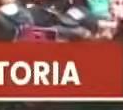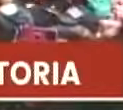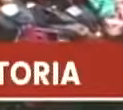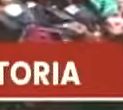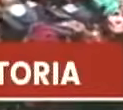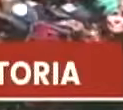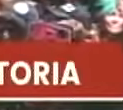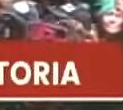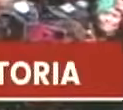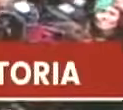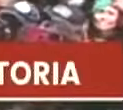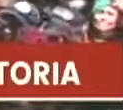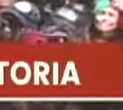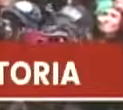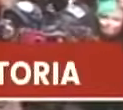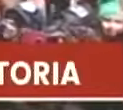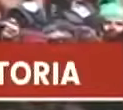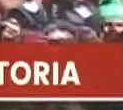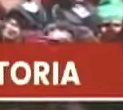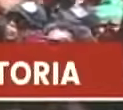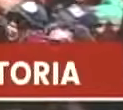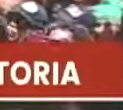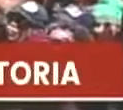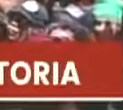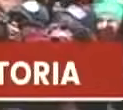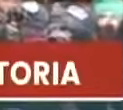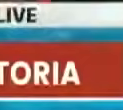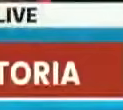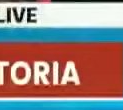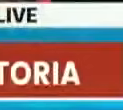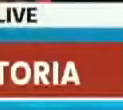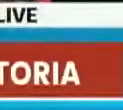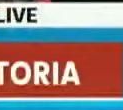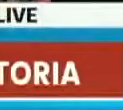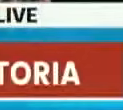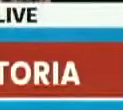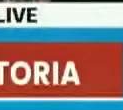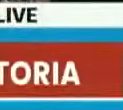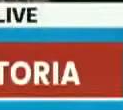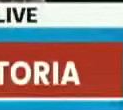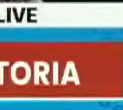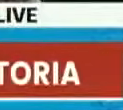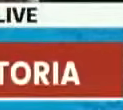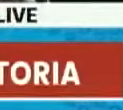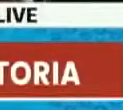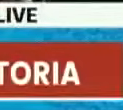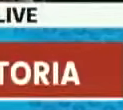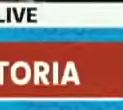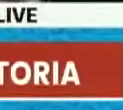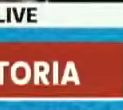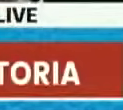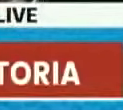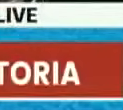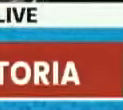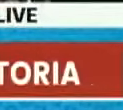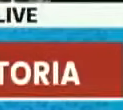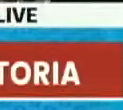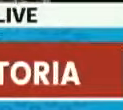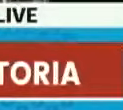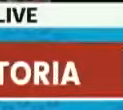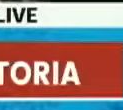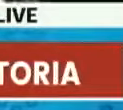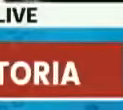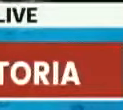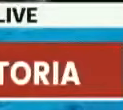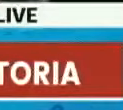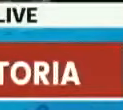recibamos con un fuerte aplauso a el presidente victorioso, el presidente del pueblo,